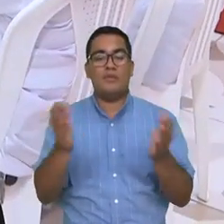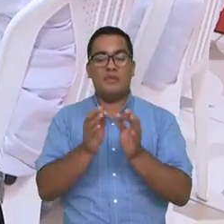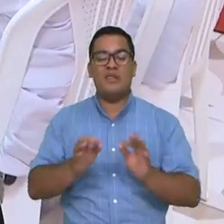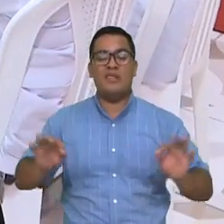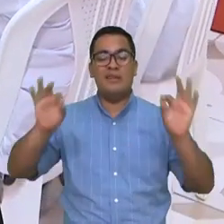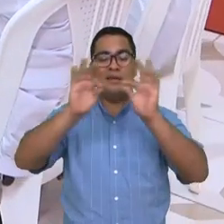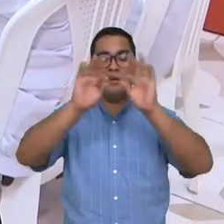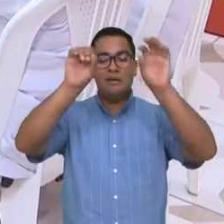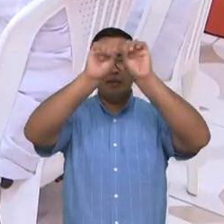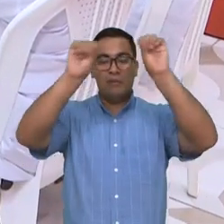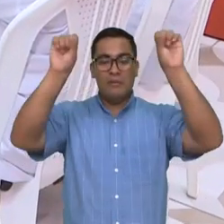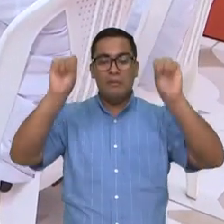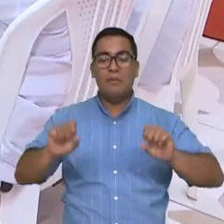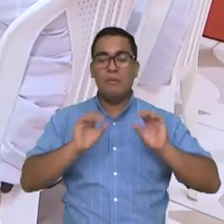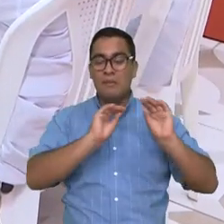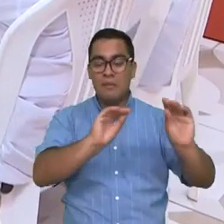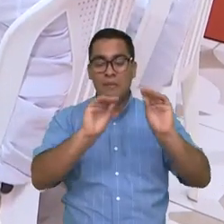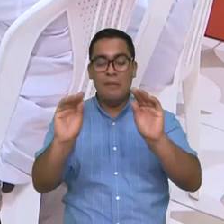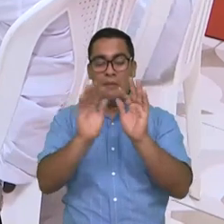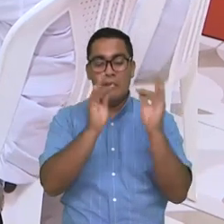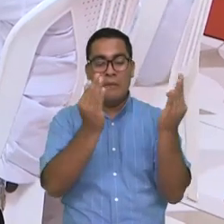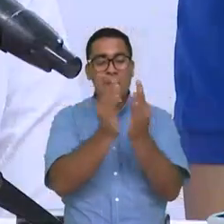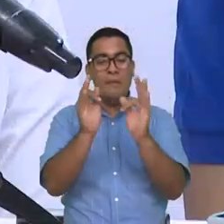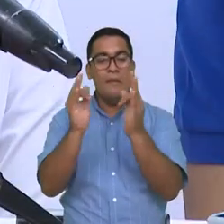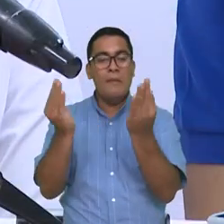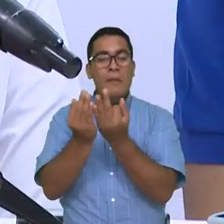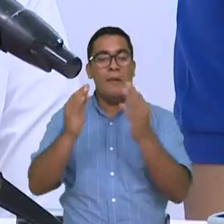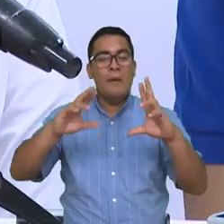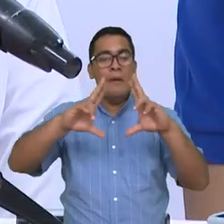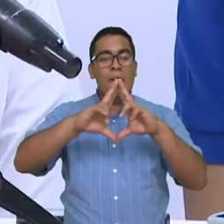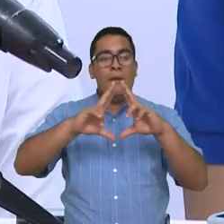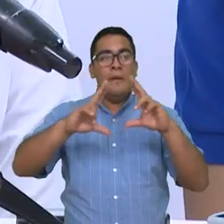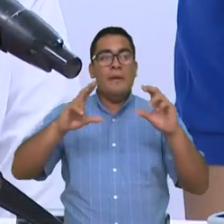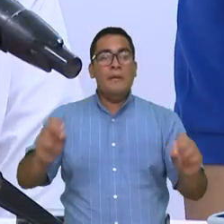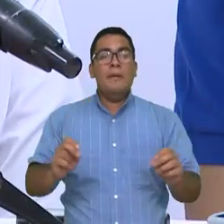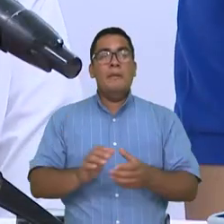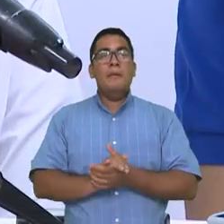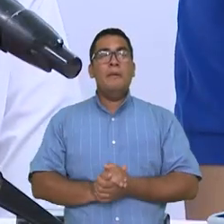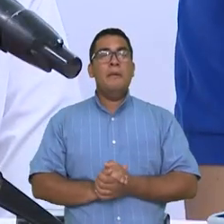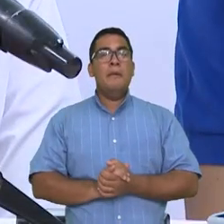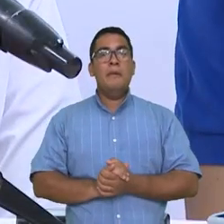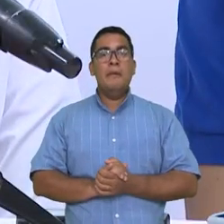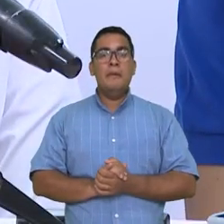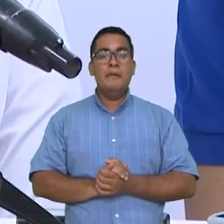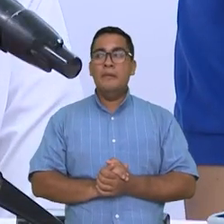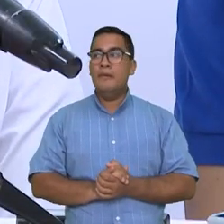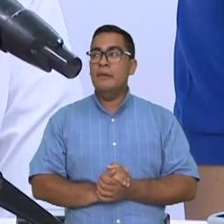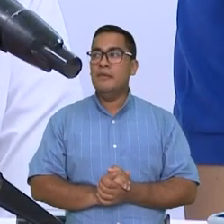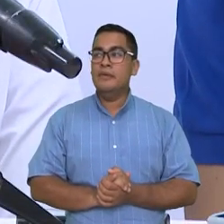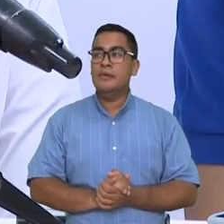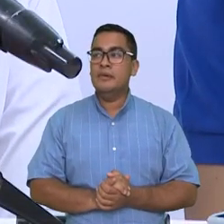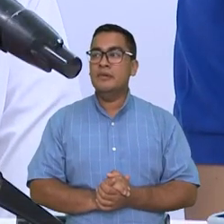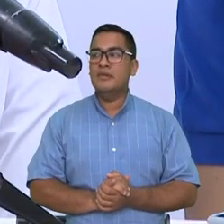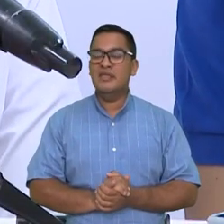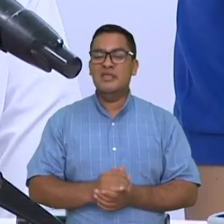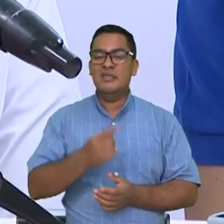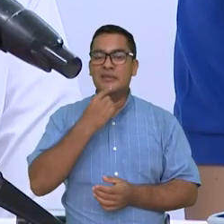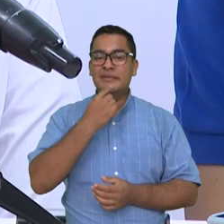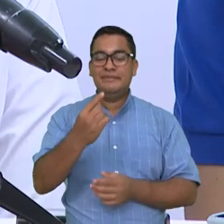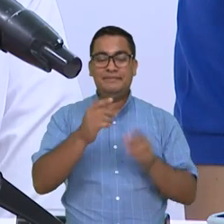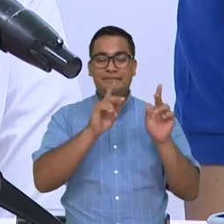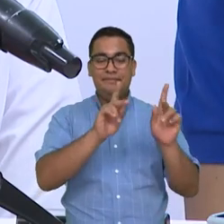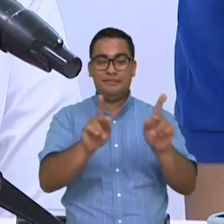capacitación directa a las familias nicaragüenses. Con toda la información que se ha divulgado, la población